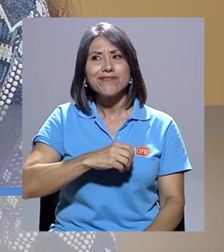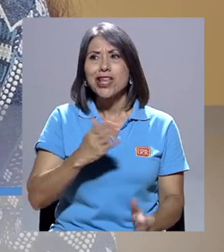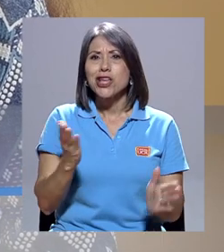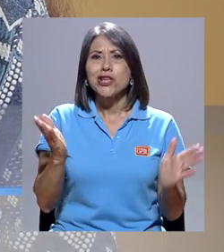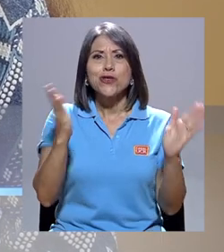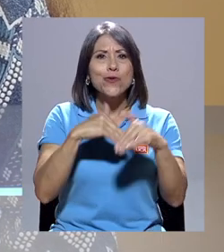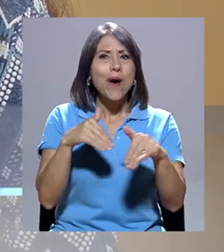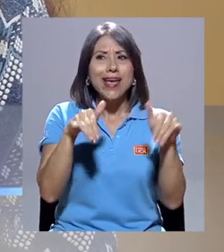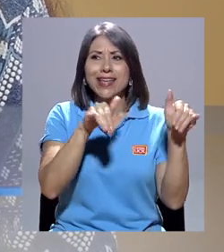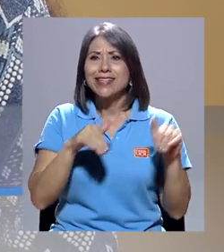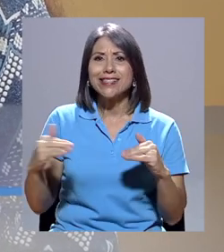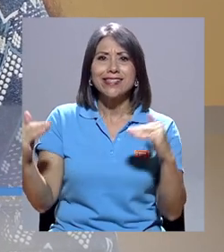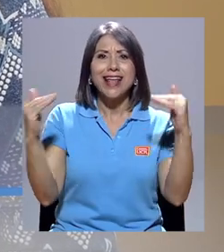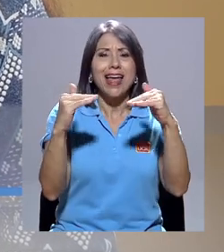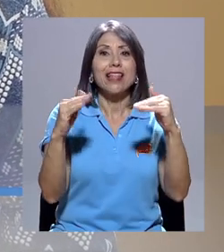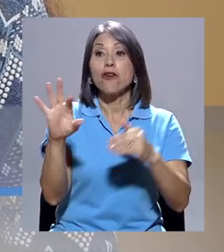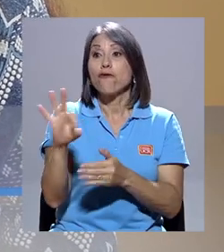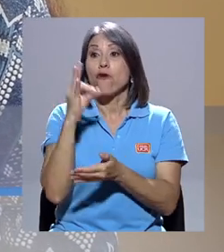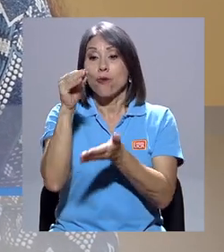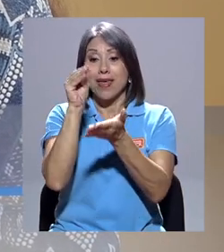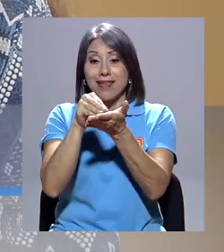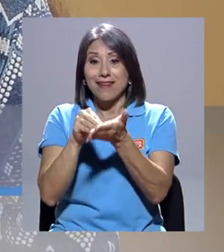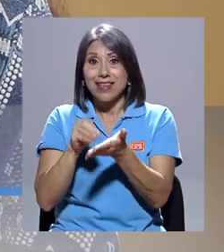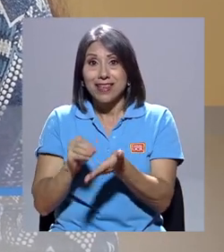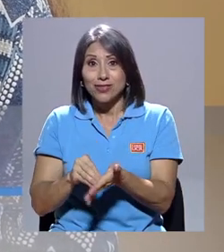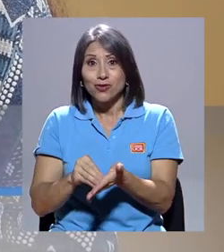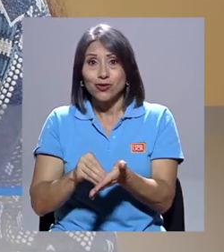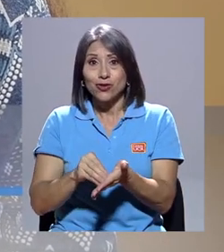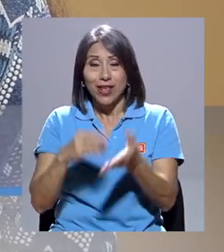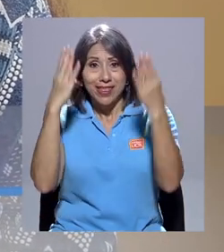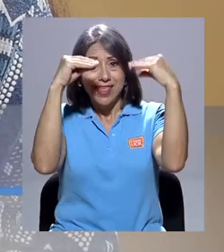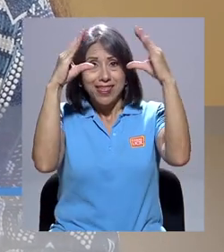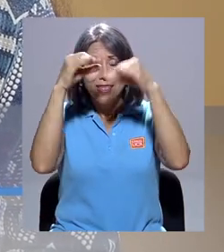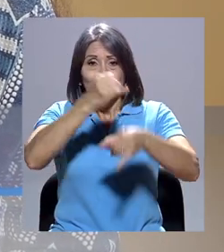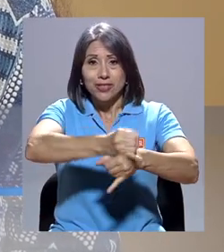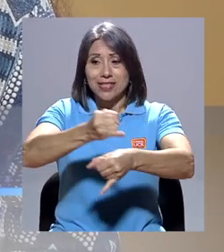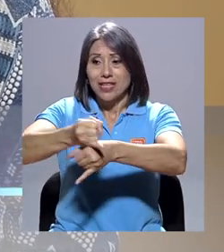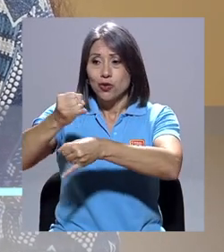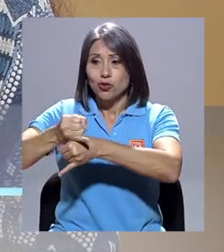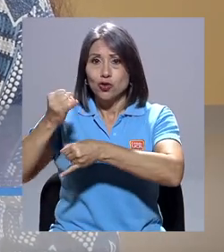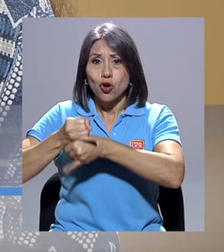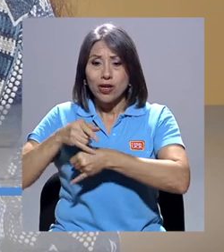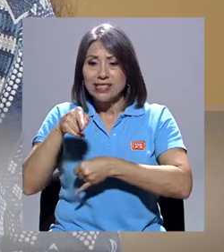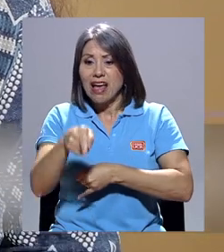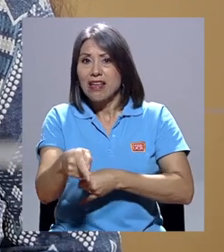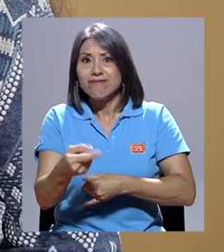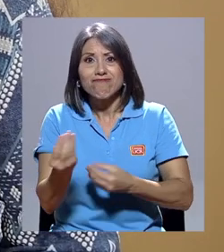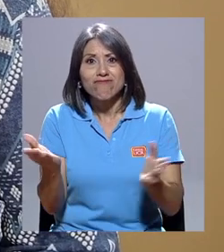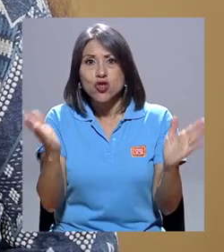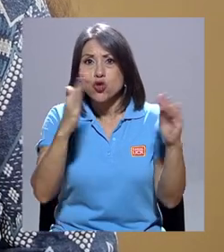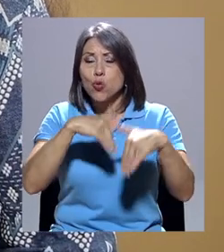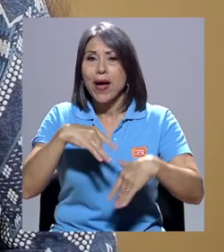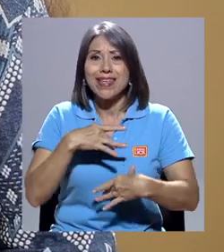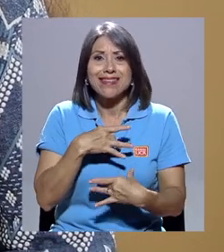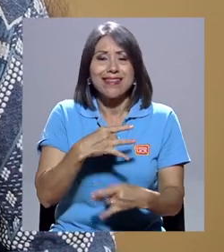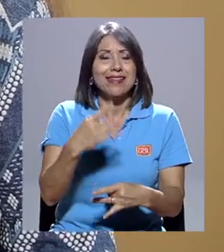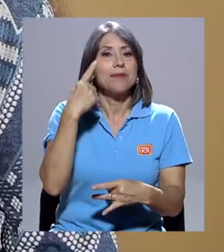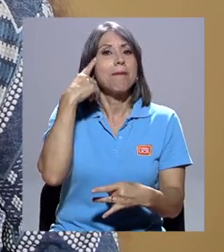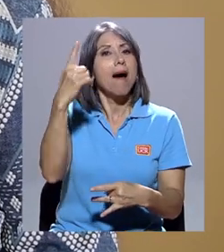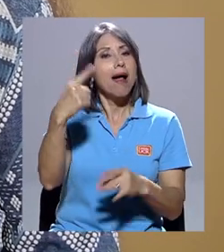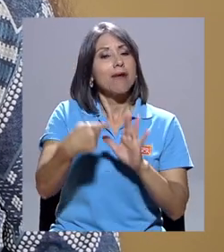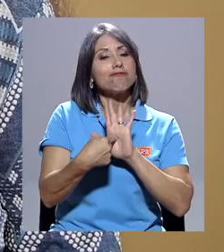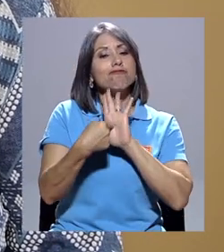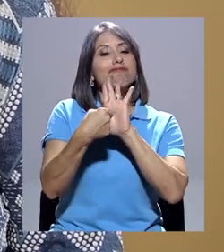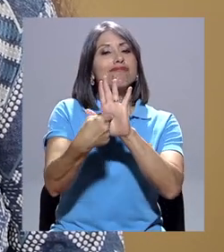ni en la forma de registro ni reporte de datos que tienen las instituciones, hay un interés precisamente en destacar